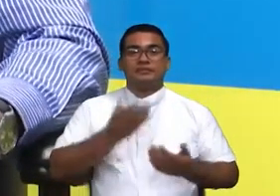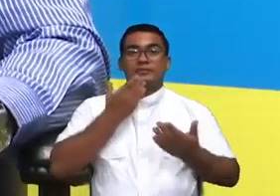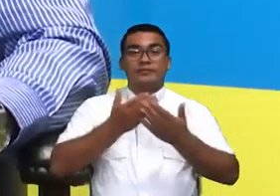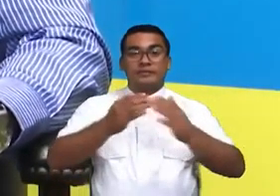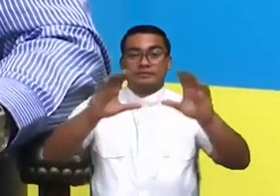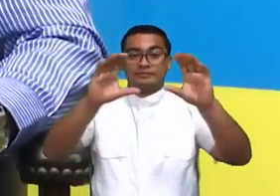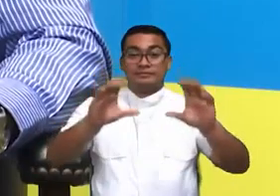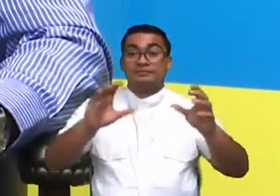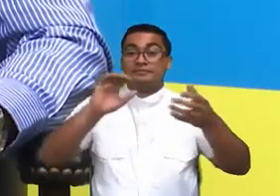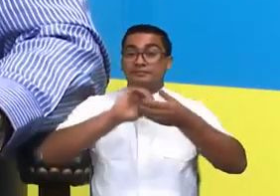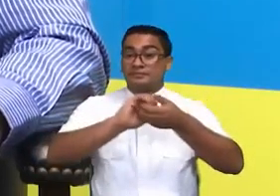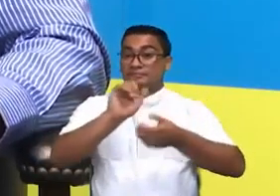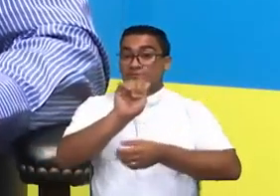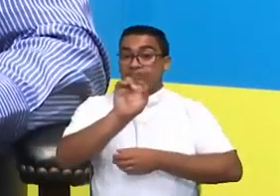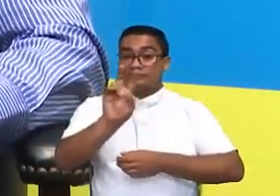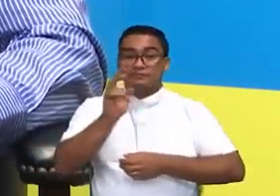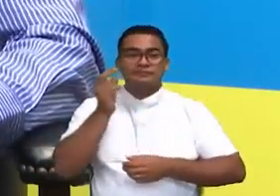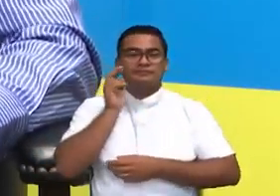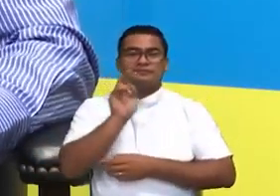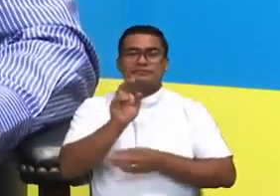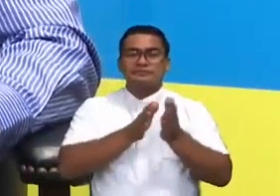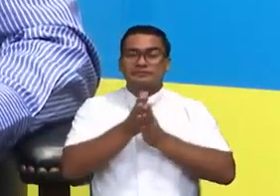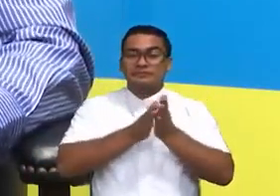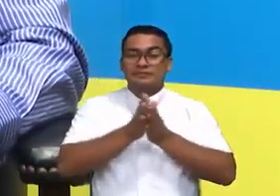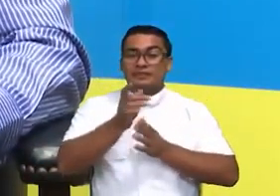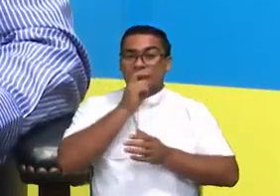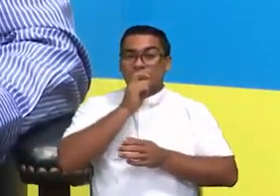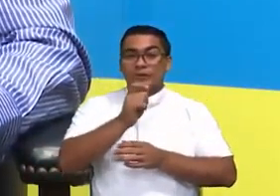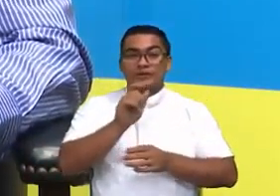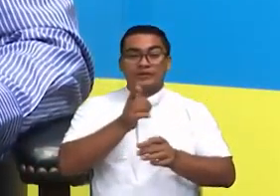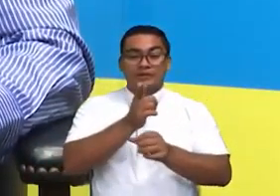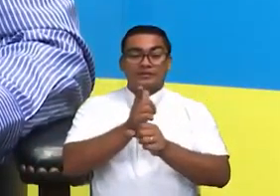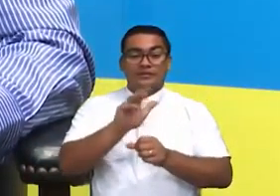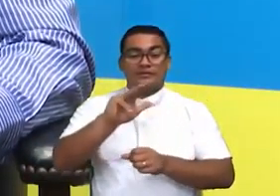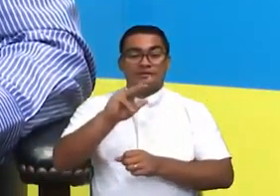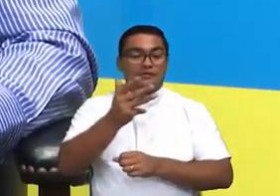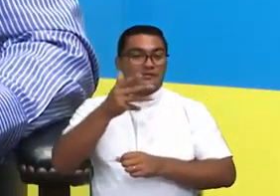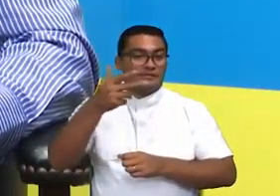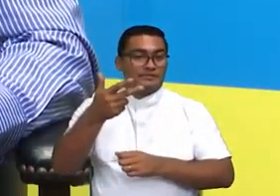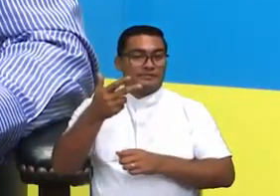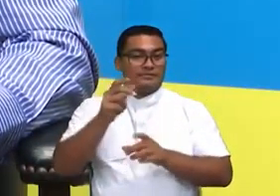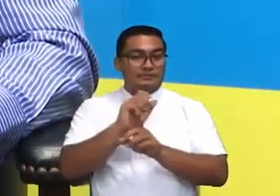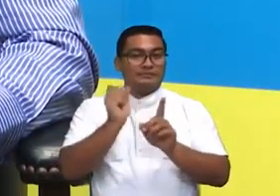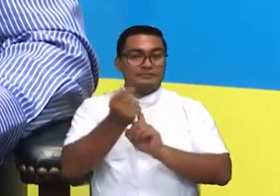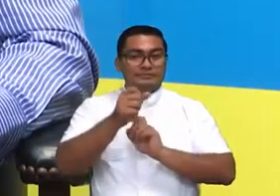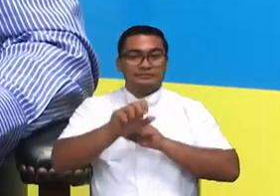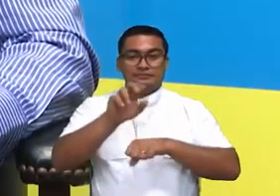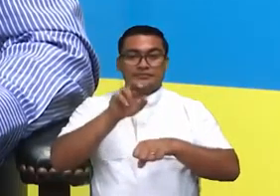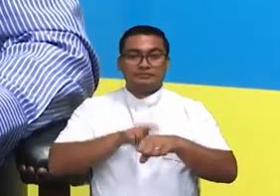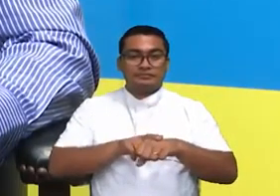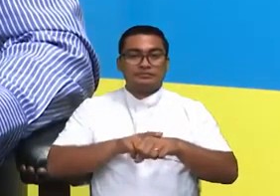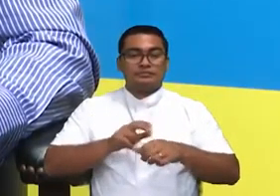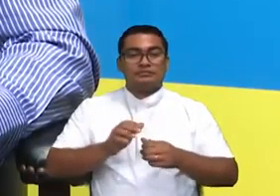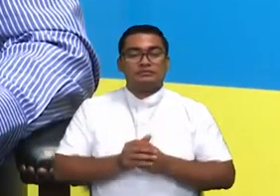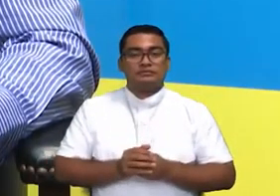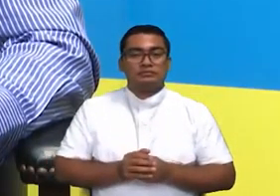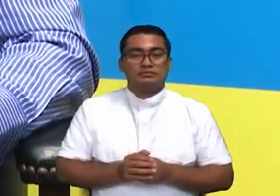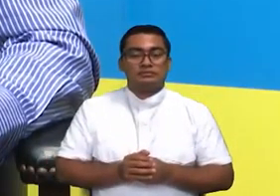Buenas tardes, amigos televidentes. Muchas gracias por su fiel sintonía. El canal 98, el canal parlamentario, el canal de la